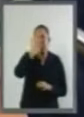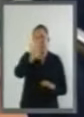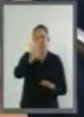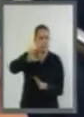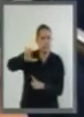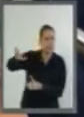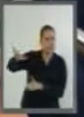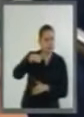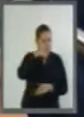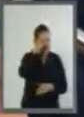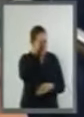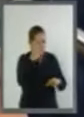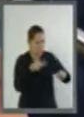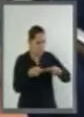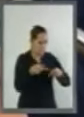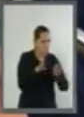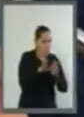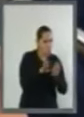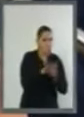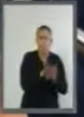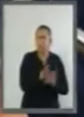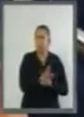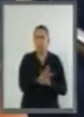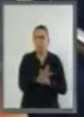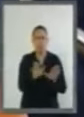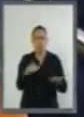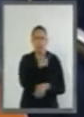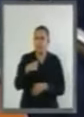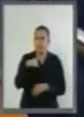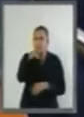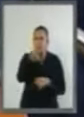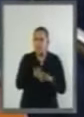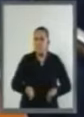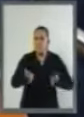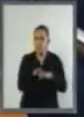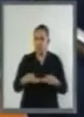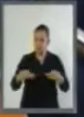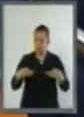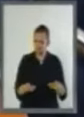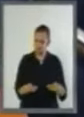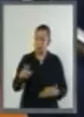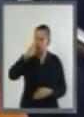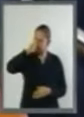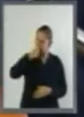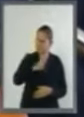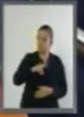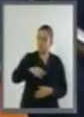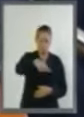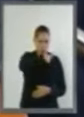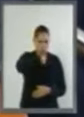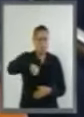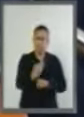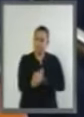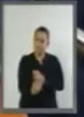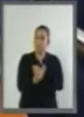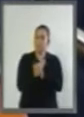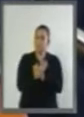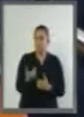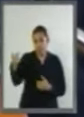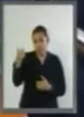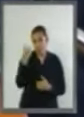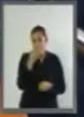en otra estrategia. Tenemos que tener por delante la dignidad para poder defendernos. Así empiezan, con agresiones